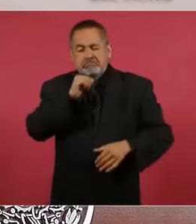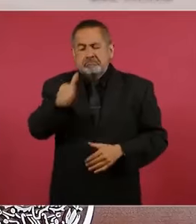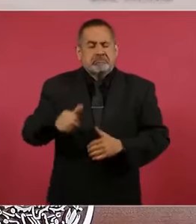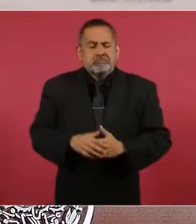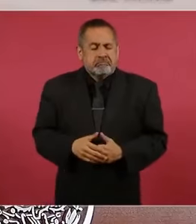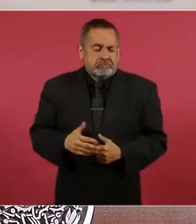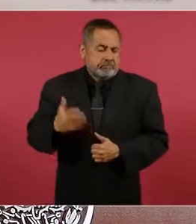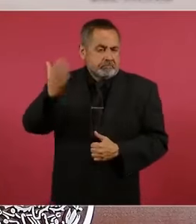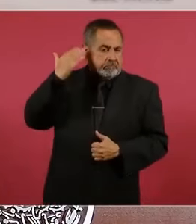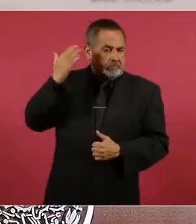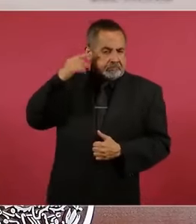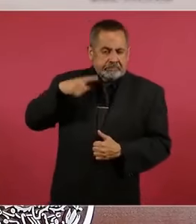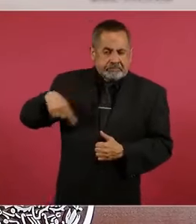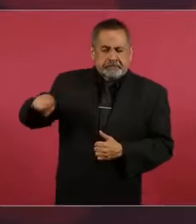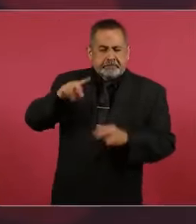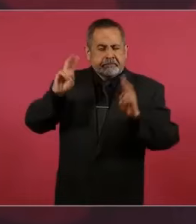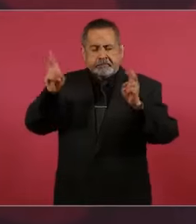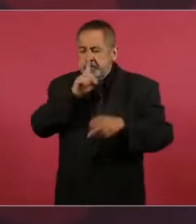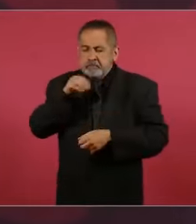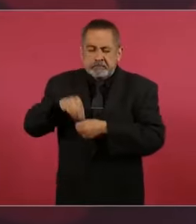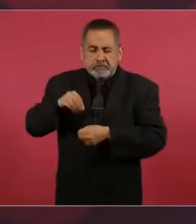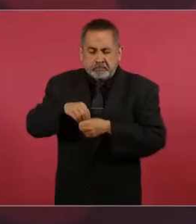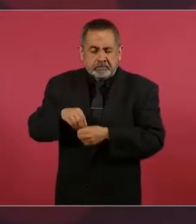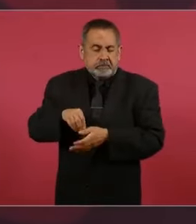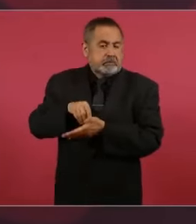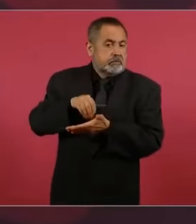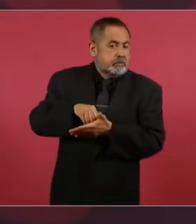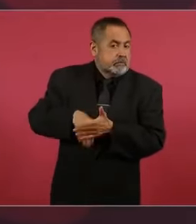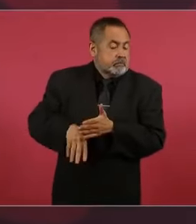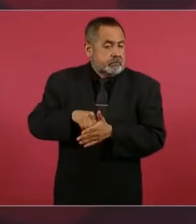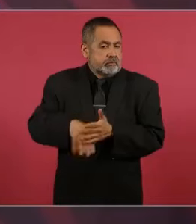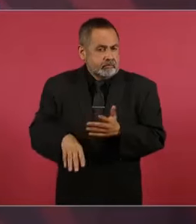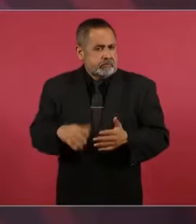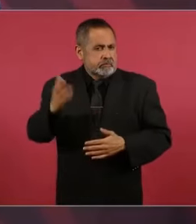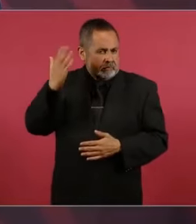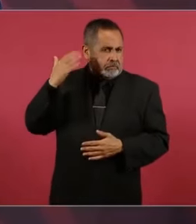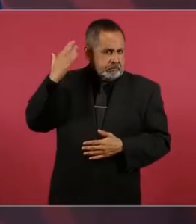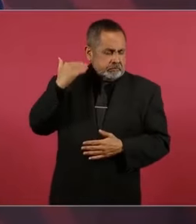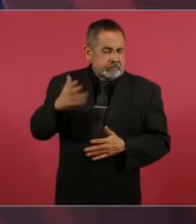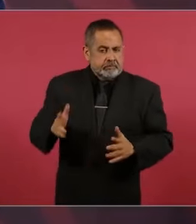eran temas vedados.